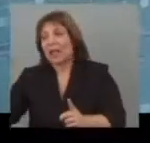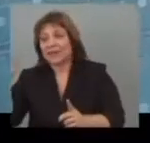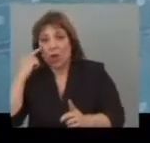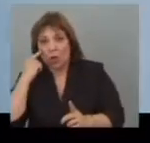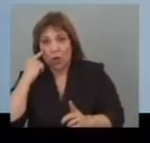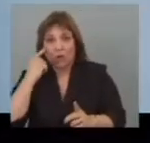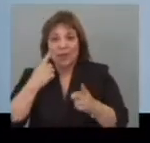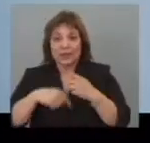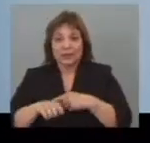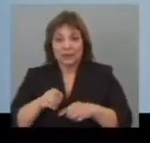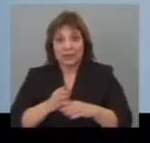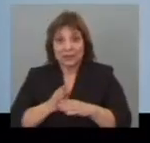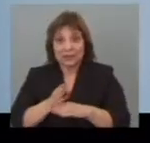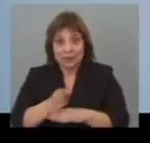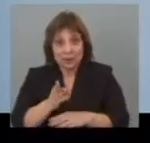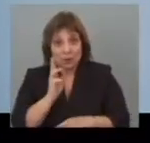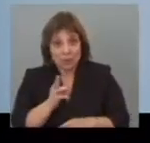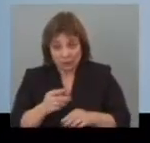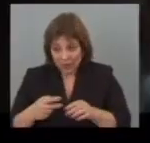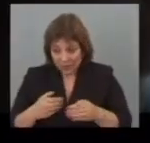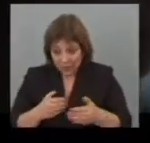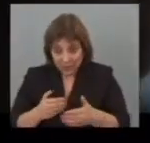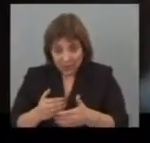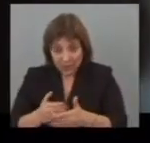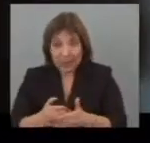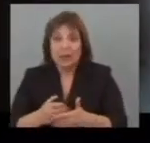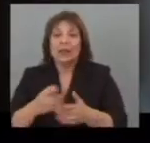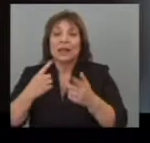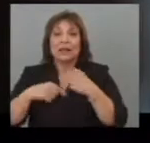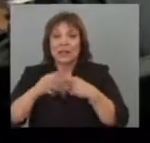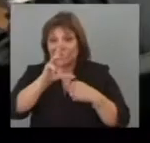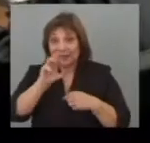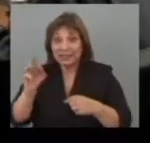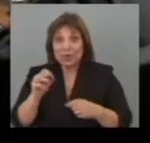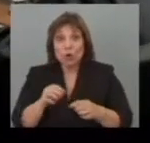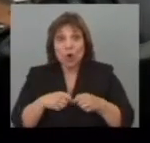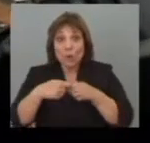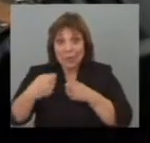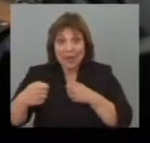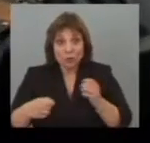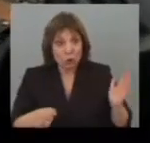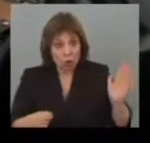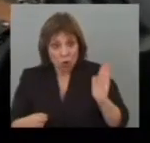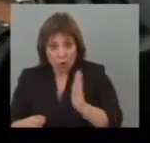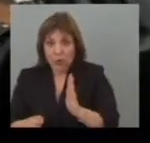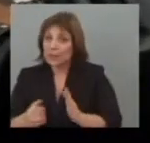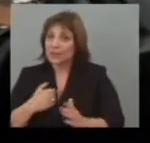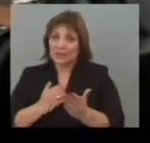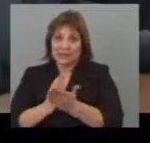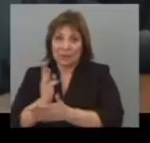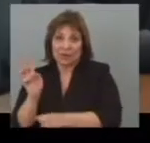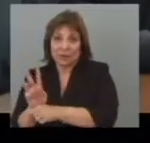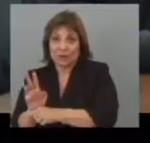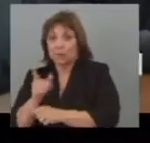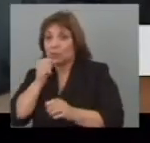cuando el agresor rompe la zona de restricción dispuesta por el juez, en general de 300 metros. Nuestra función es siempre proteger a la víctima, o sea